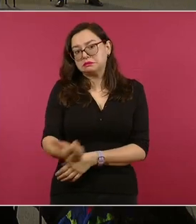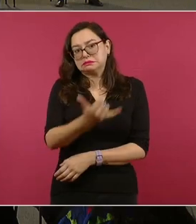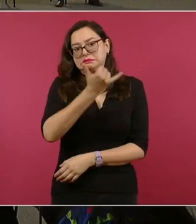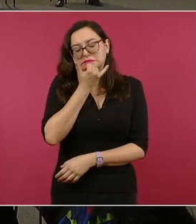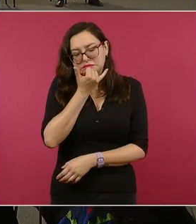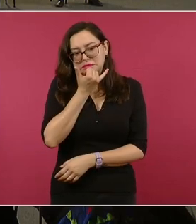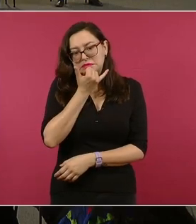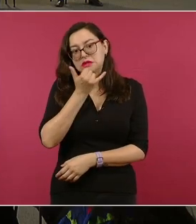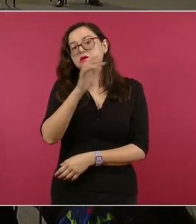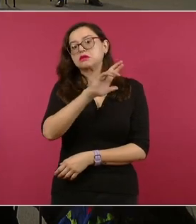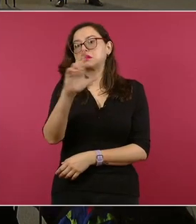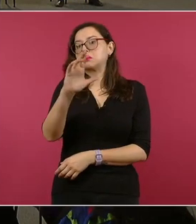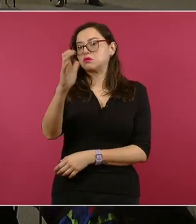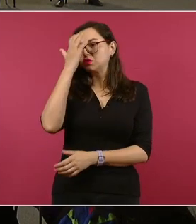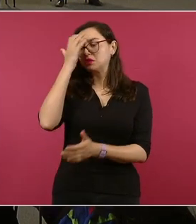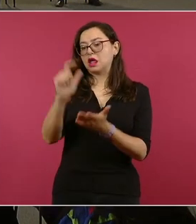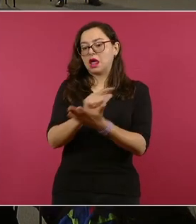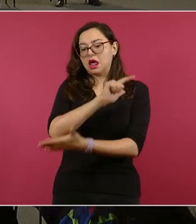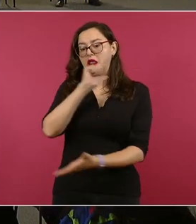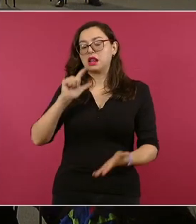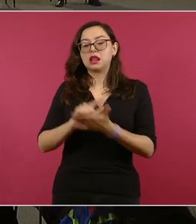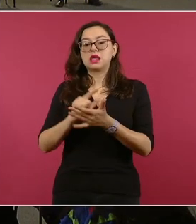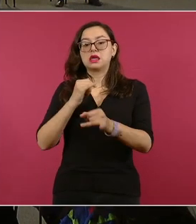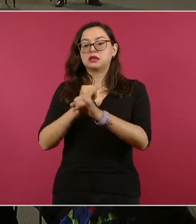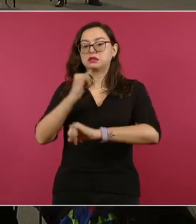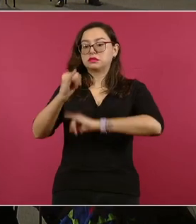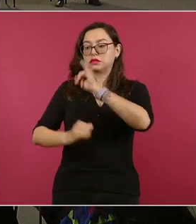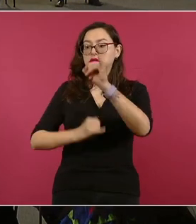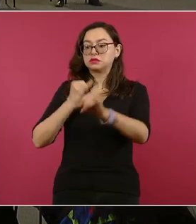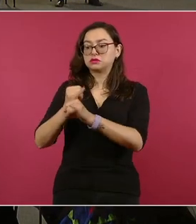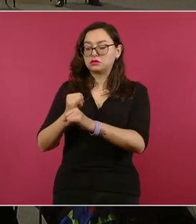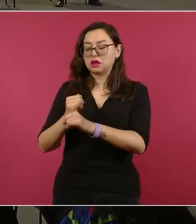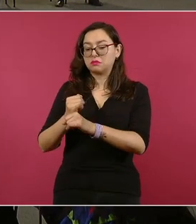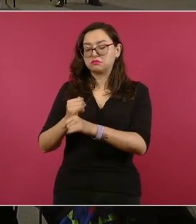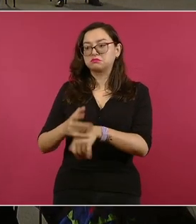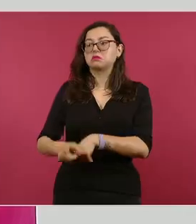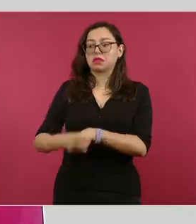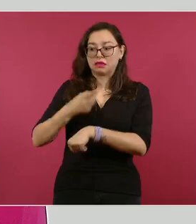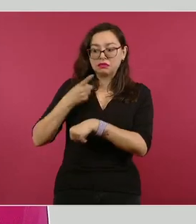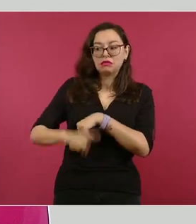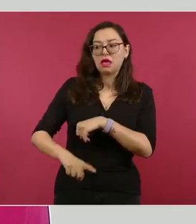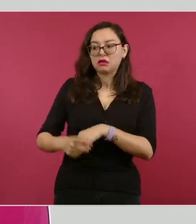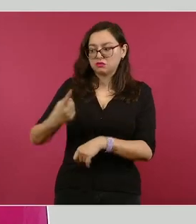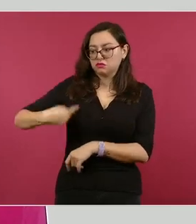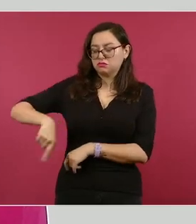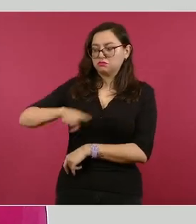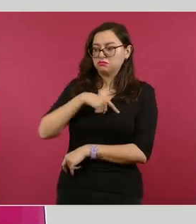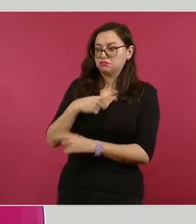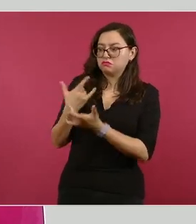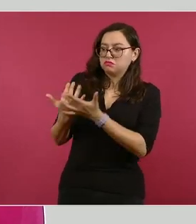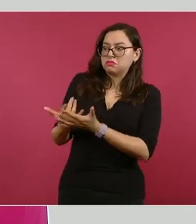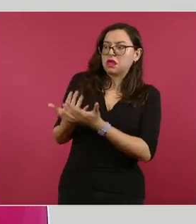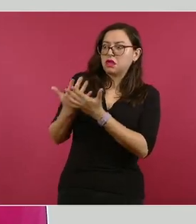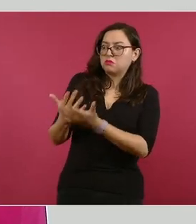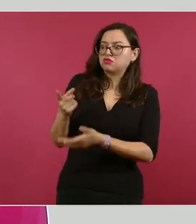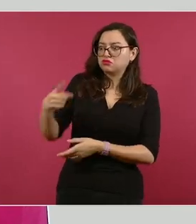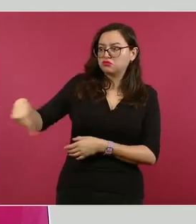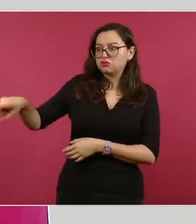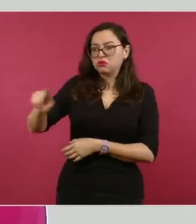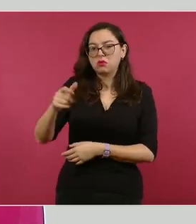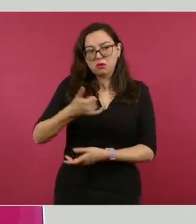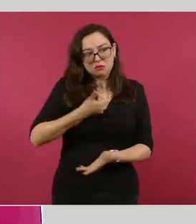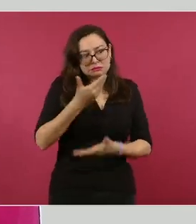internacional con la finalidad de garantizar la reparación del daño moral infligido al Estado mexicano y a sus